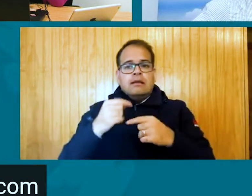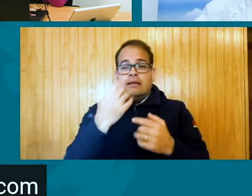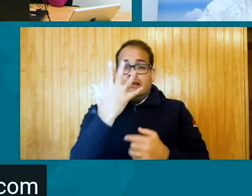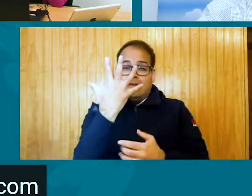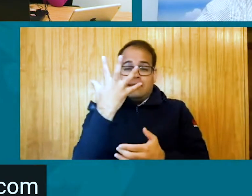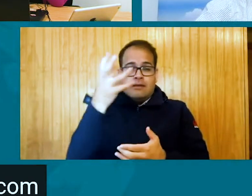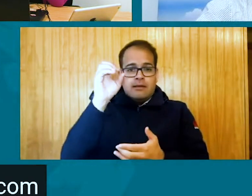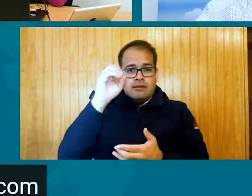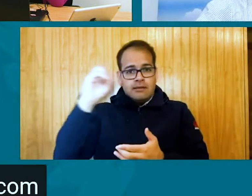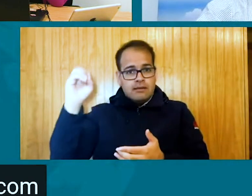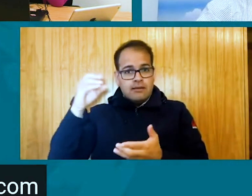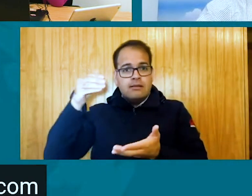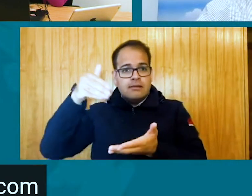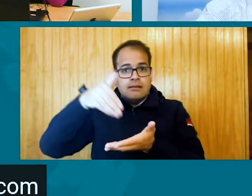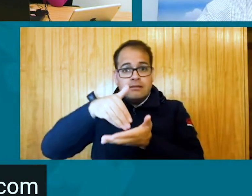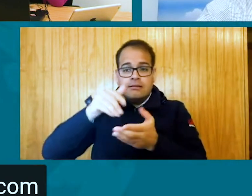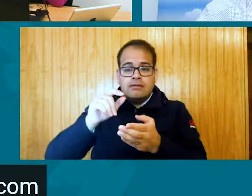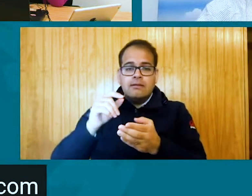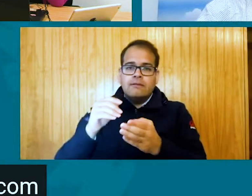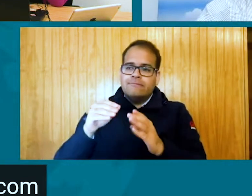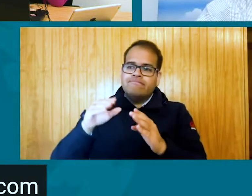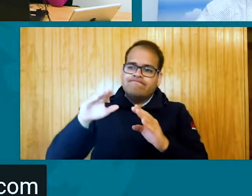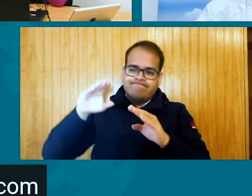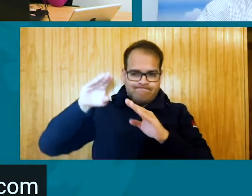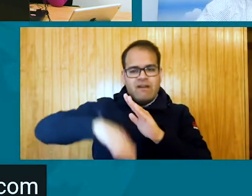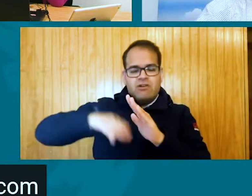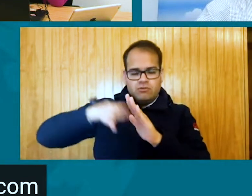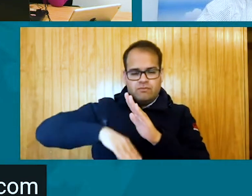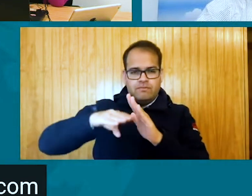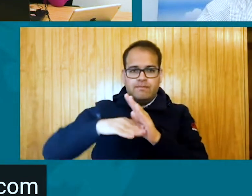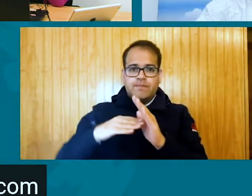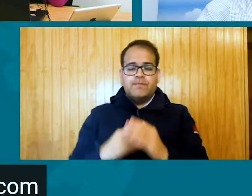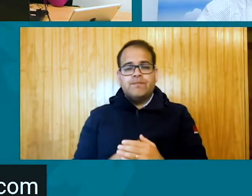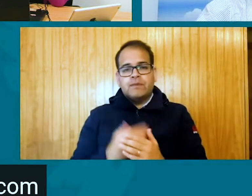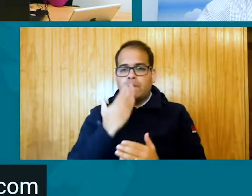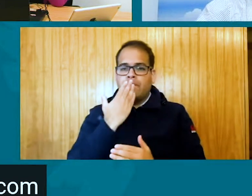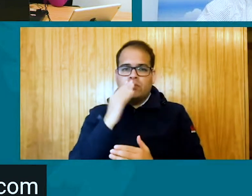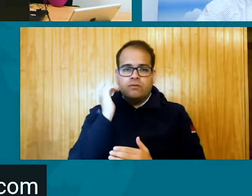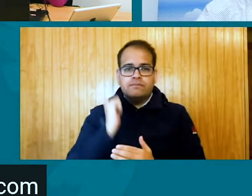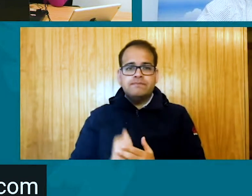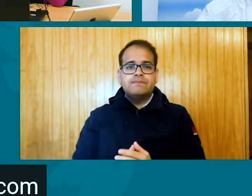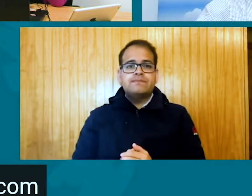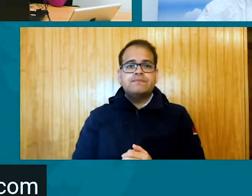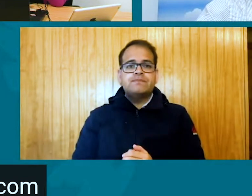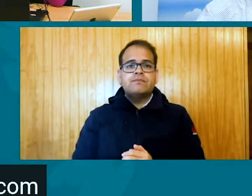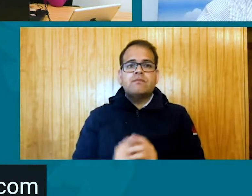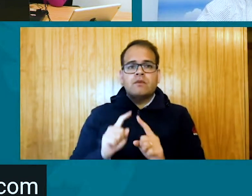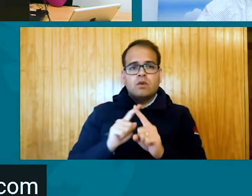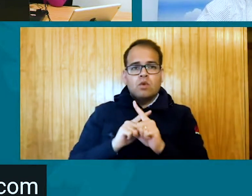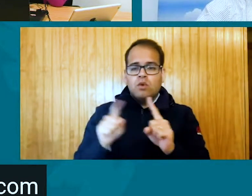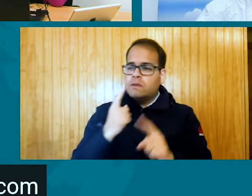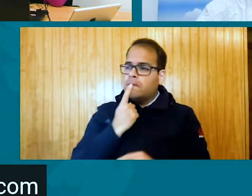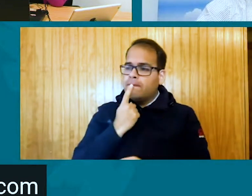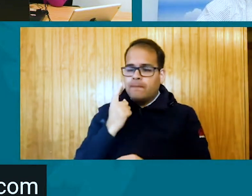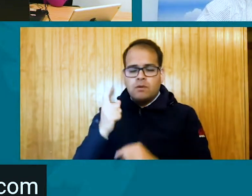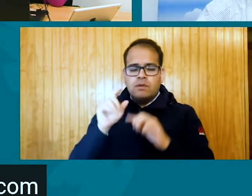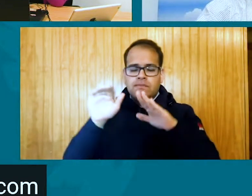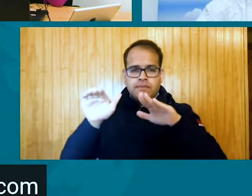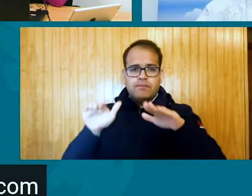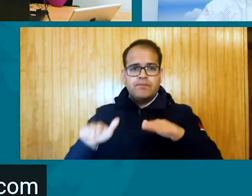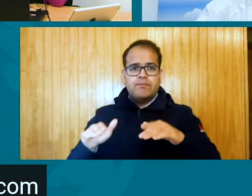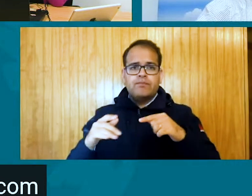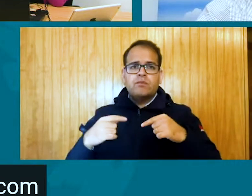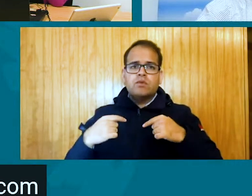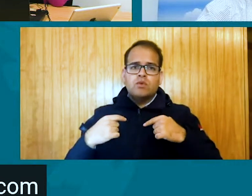De ahí para abajo se leen bastante bien. Oye, otra consulta, soy en el mismo tema. Si yo vivo